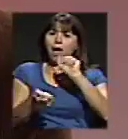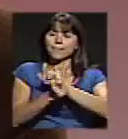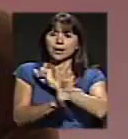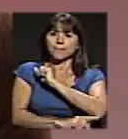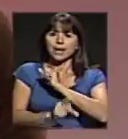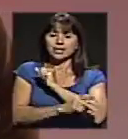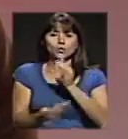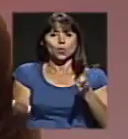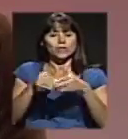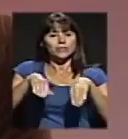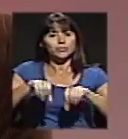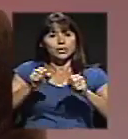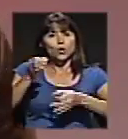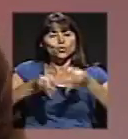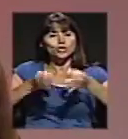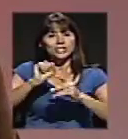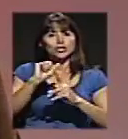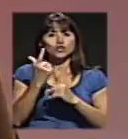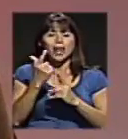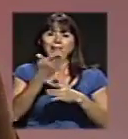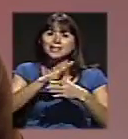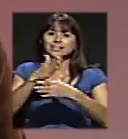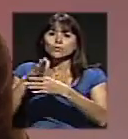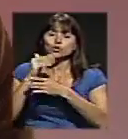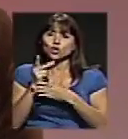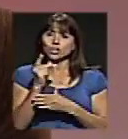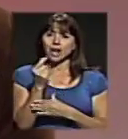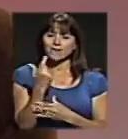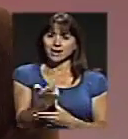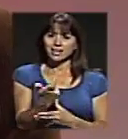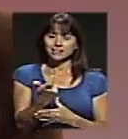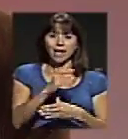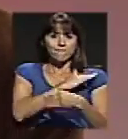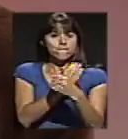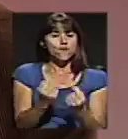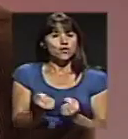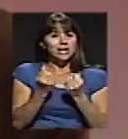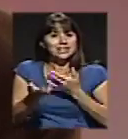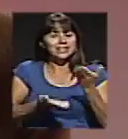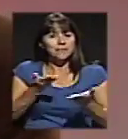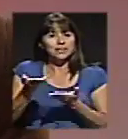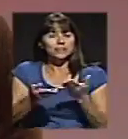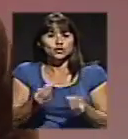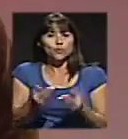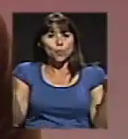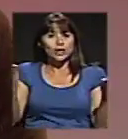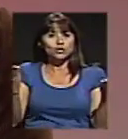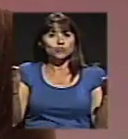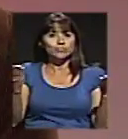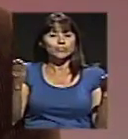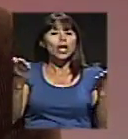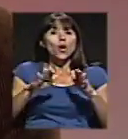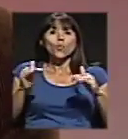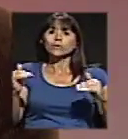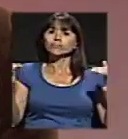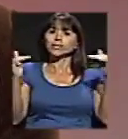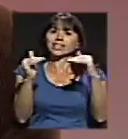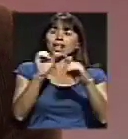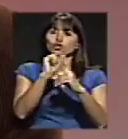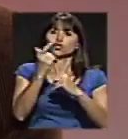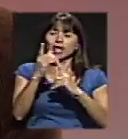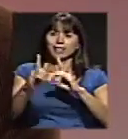justicia social, de la distribución de la riqueza, del fortalecimiento de los servicios públicos, de un Estado social de derecho donde todos